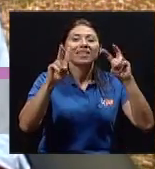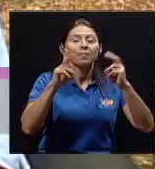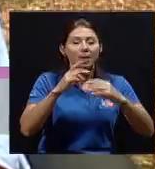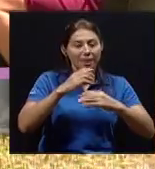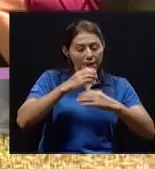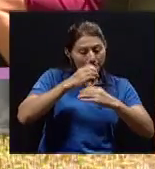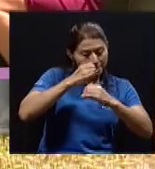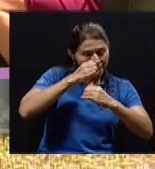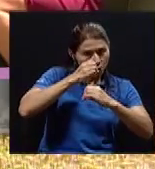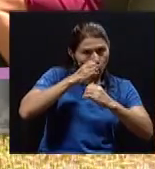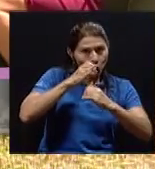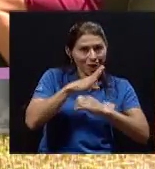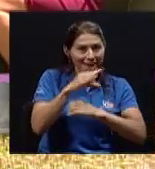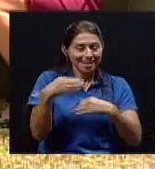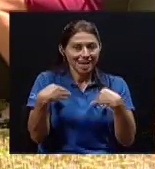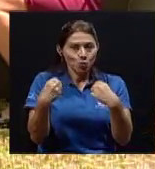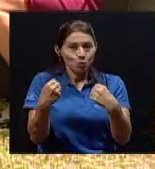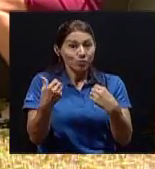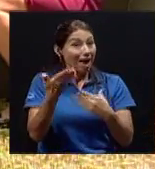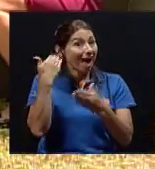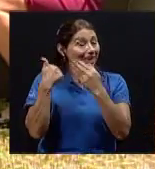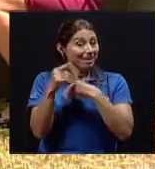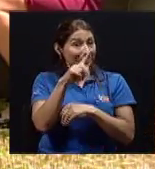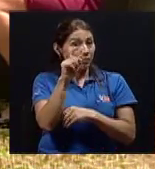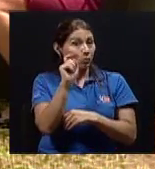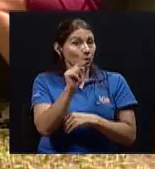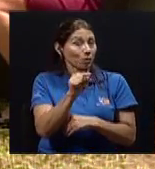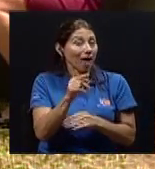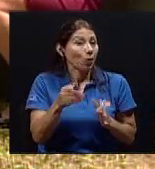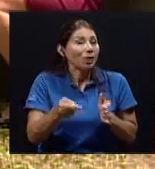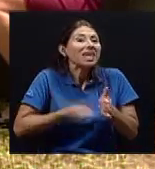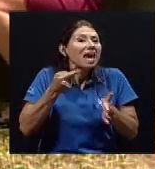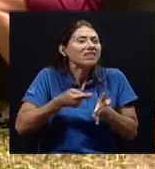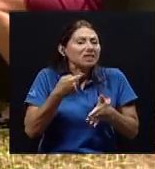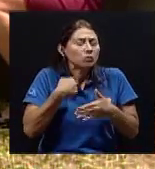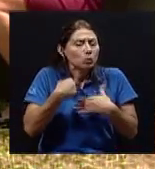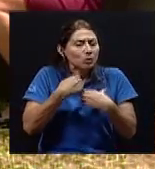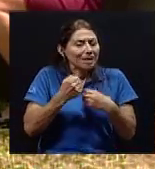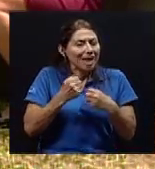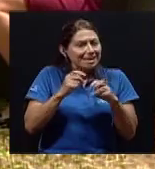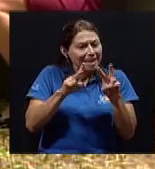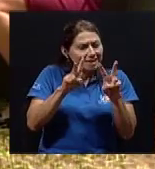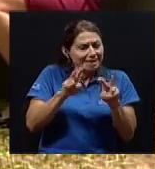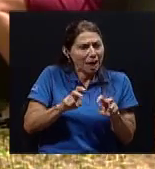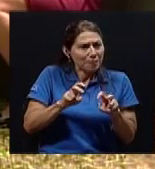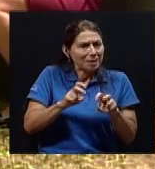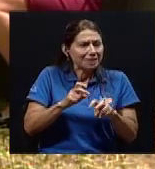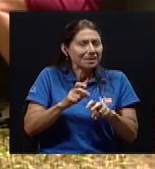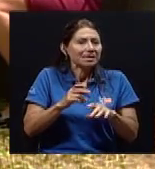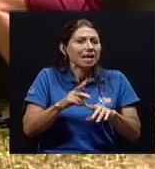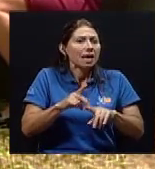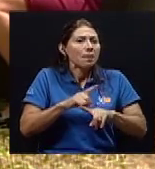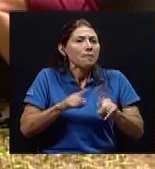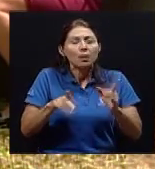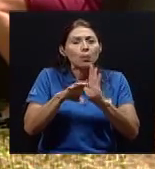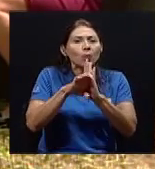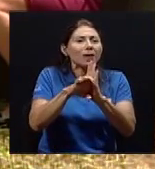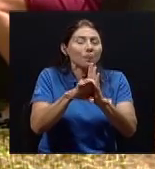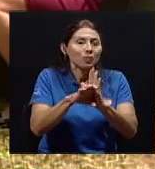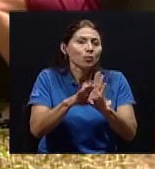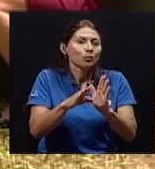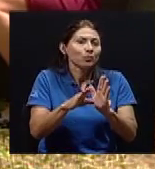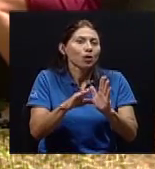microbiología y salud. Habíamos preguntado acerca de estos exámenes que se hacen a veces, yo sé que es muy complicada la pregunta y demás, pero en un caso específico